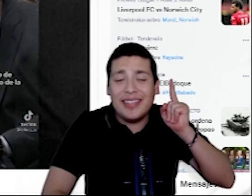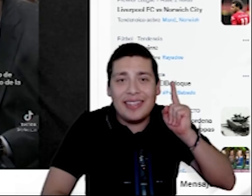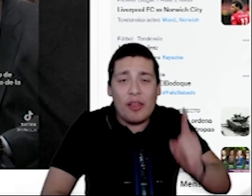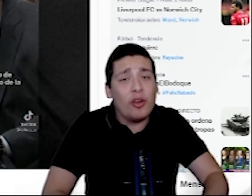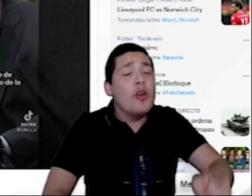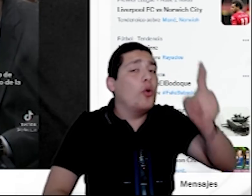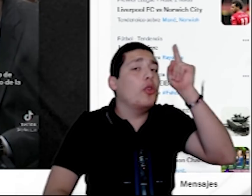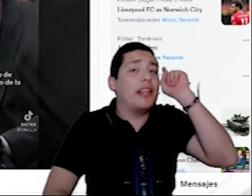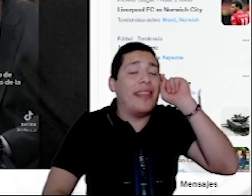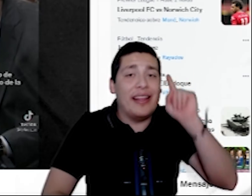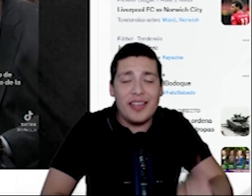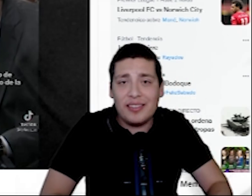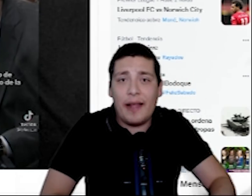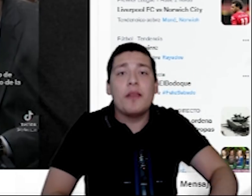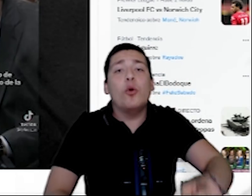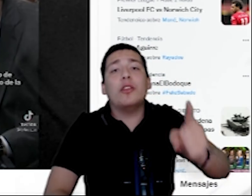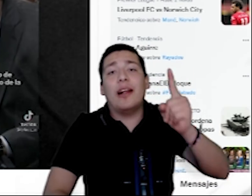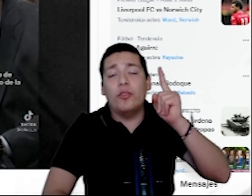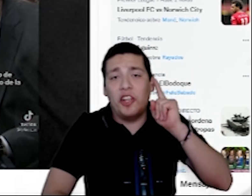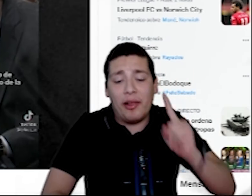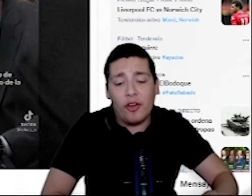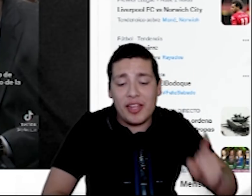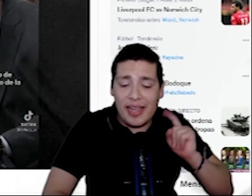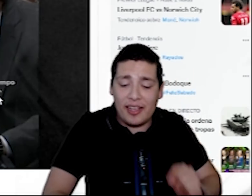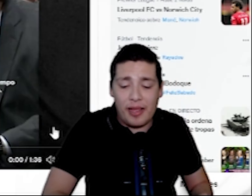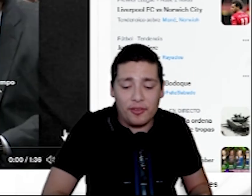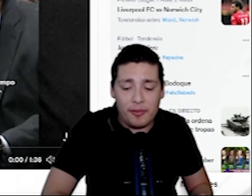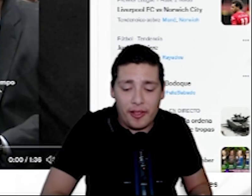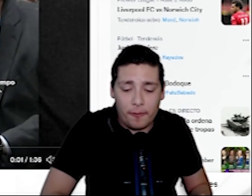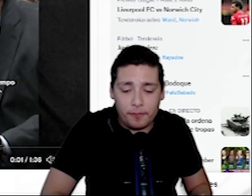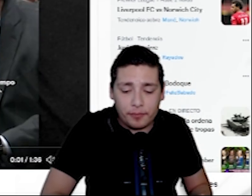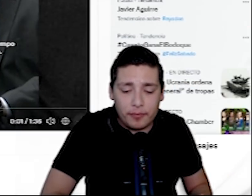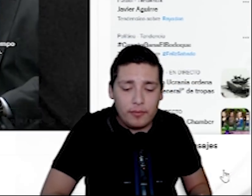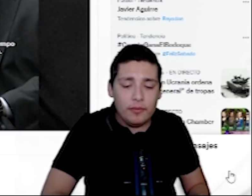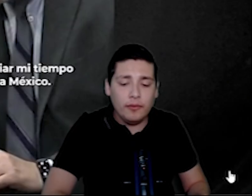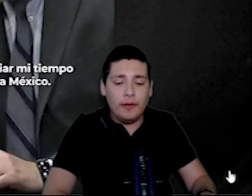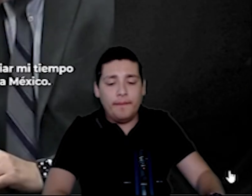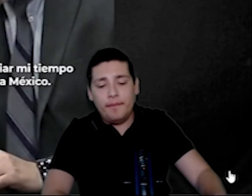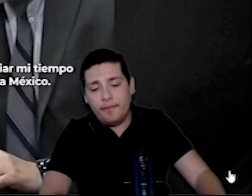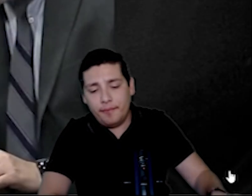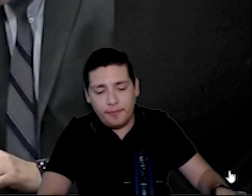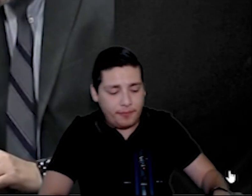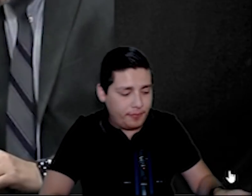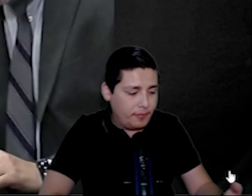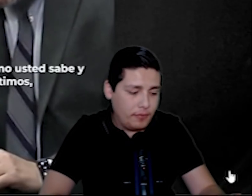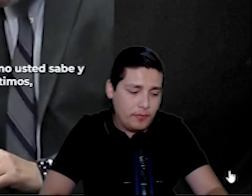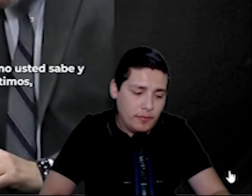senador ultraderechista, ultraconservador de Texas. I want to shift in my remaining time to Mexico.